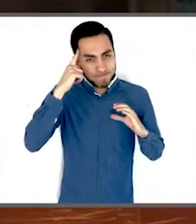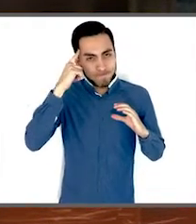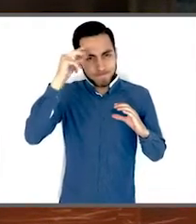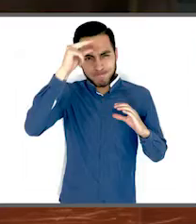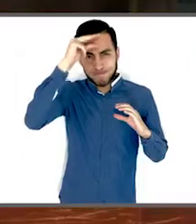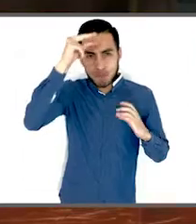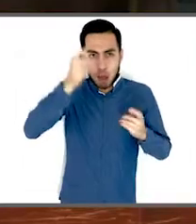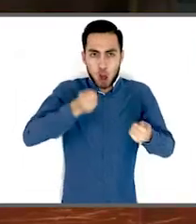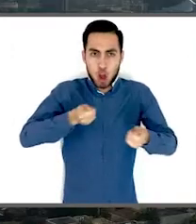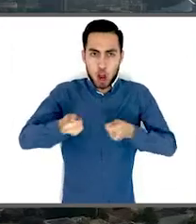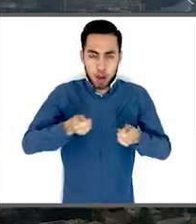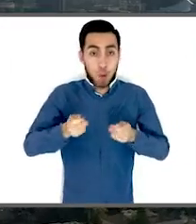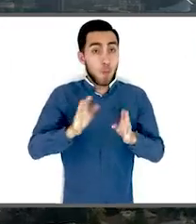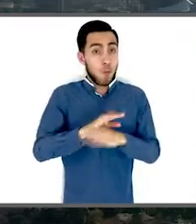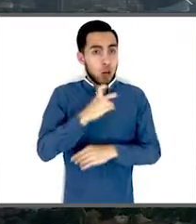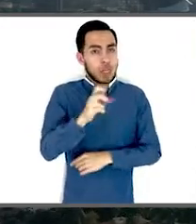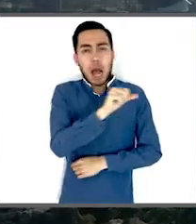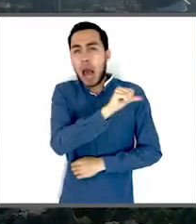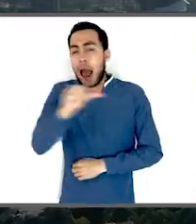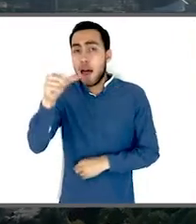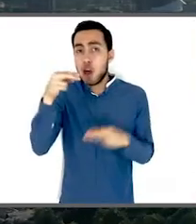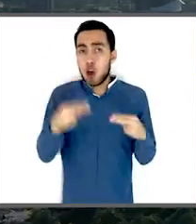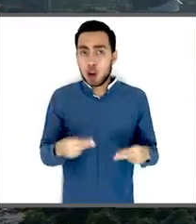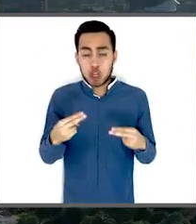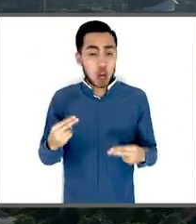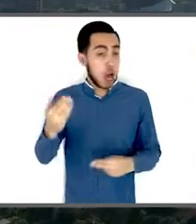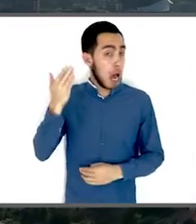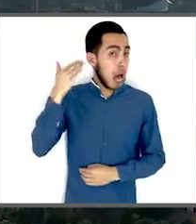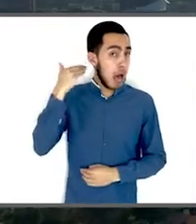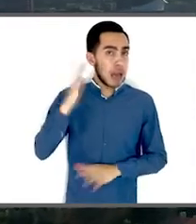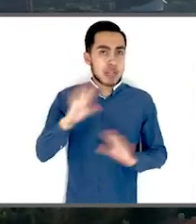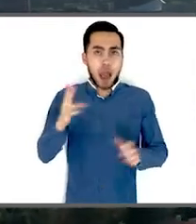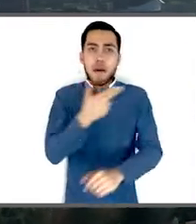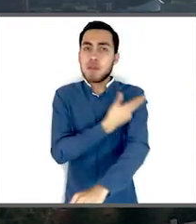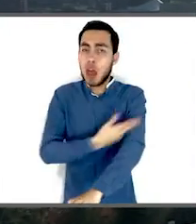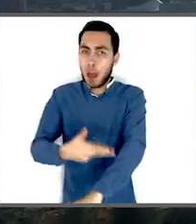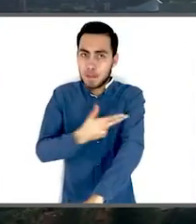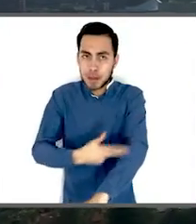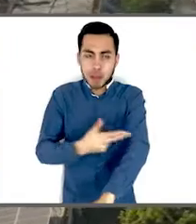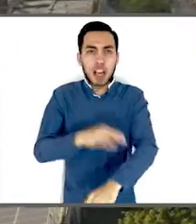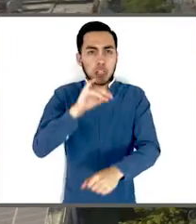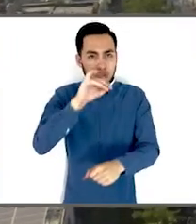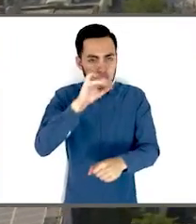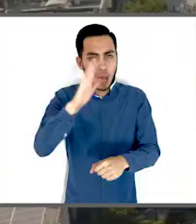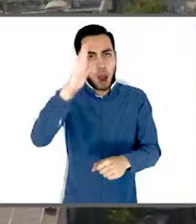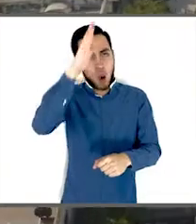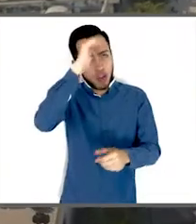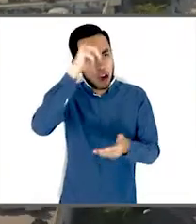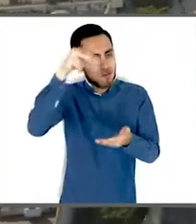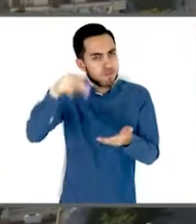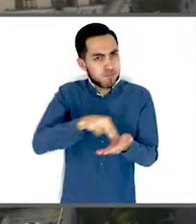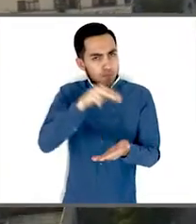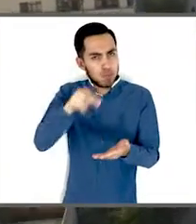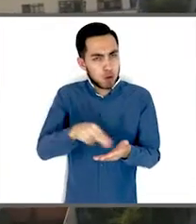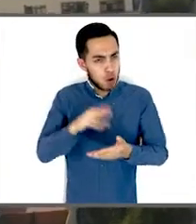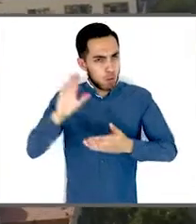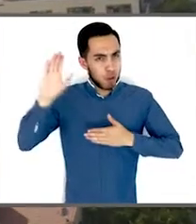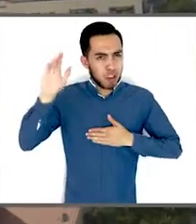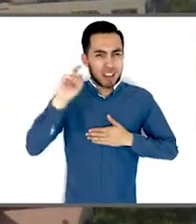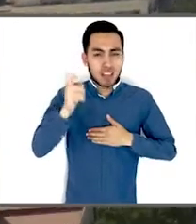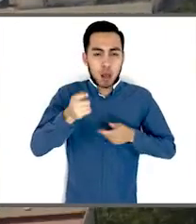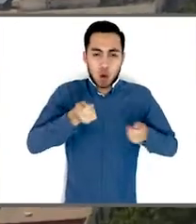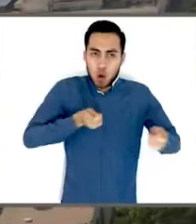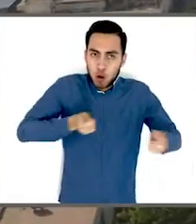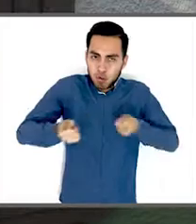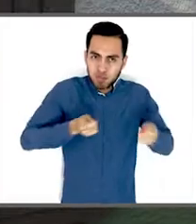criterio ante todo. Por lo tanto, todos aquellos negocios que hayan hecho su trámite en el cual